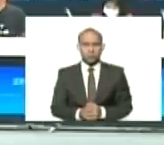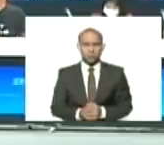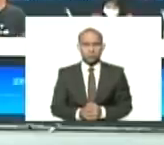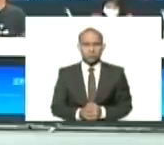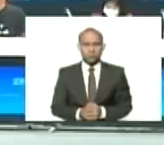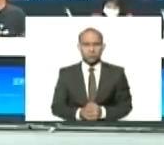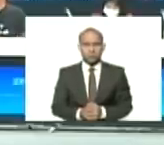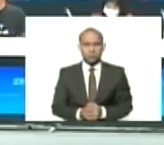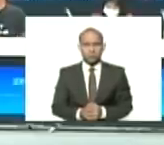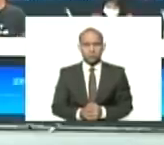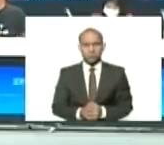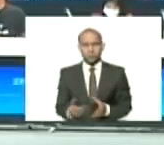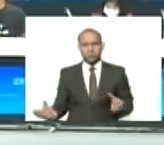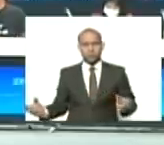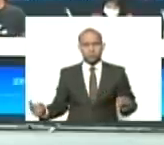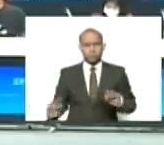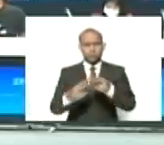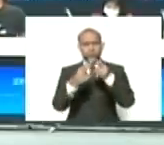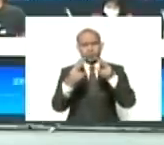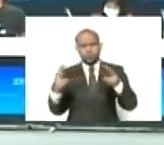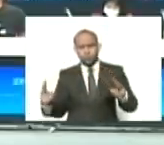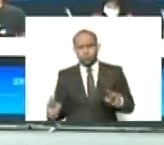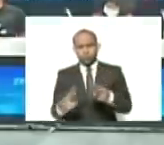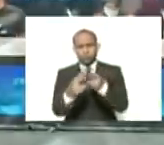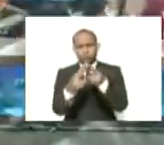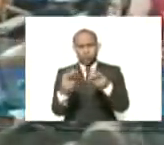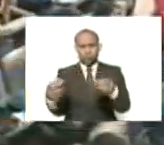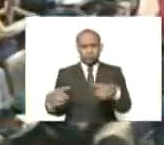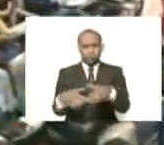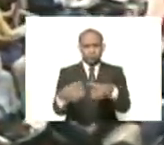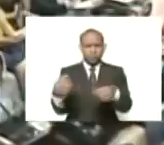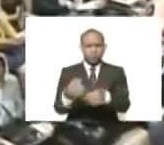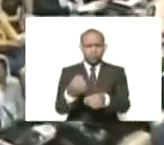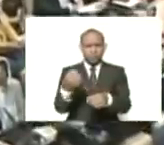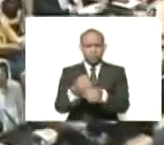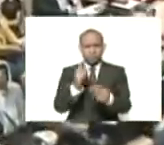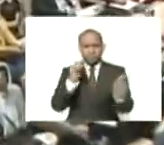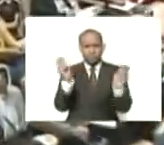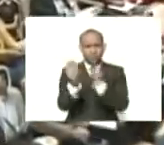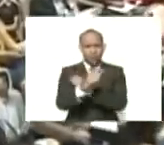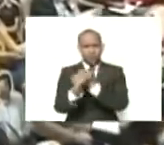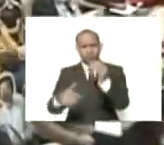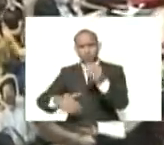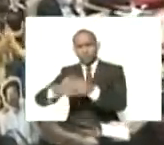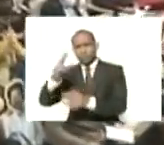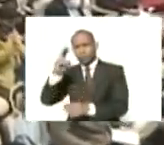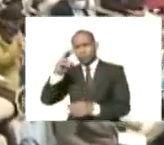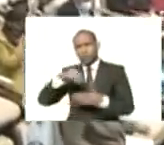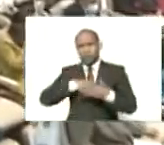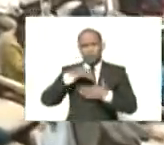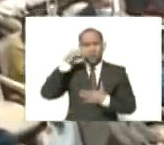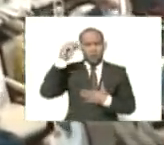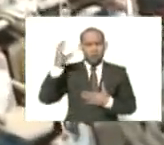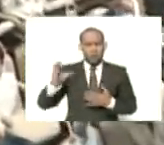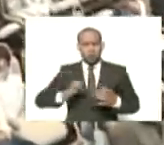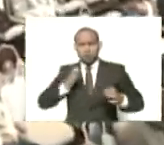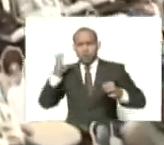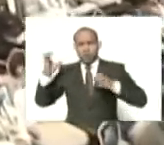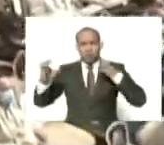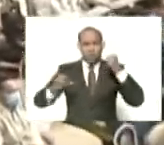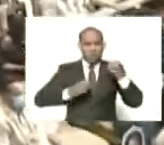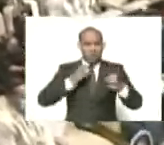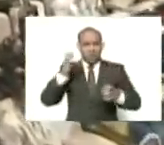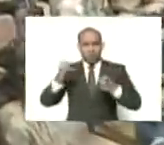con jornada de encuentro, de reencuentro, jornada de renovación del espíritu, del ánimo, de la esperanza,